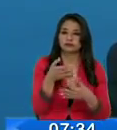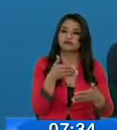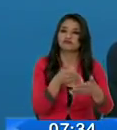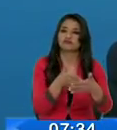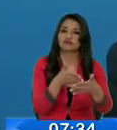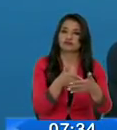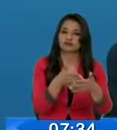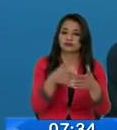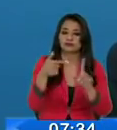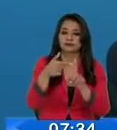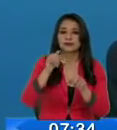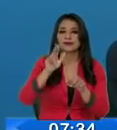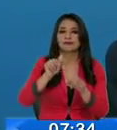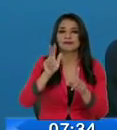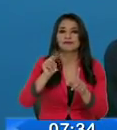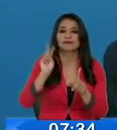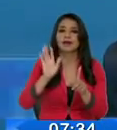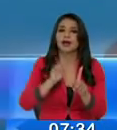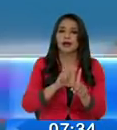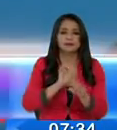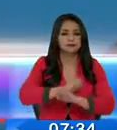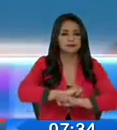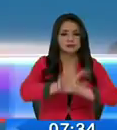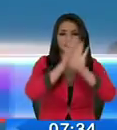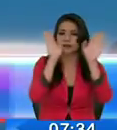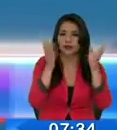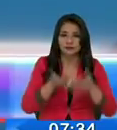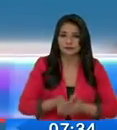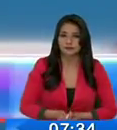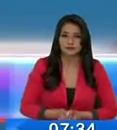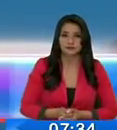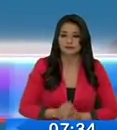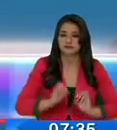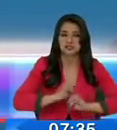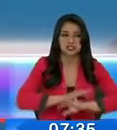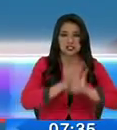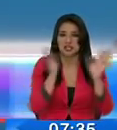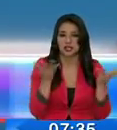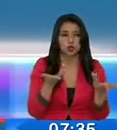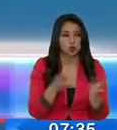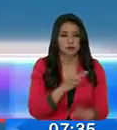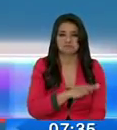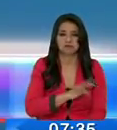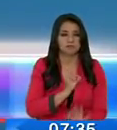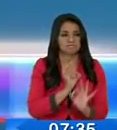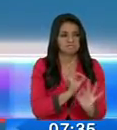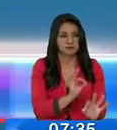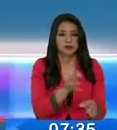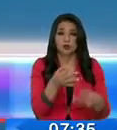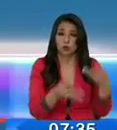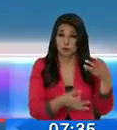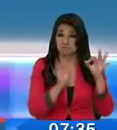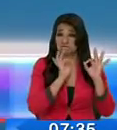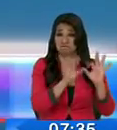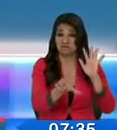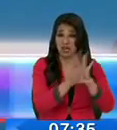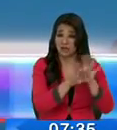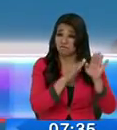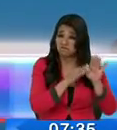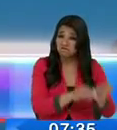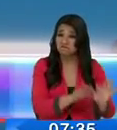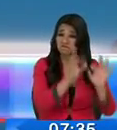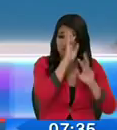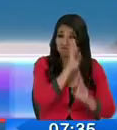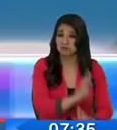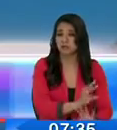señor Espinel es clarísimo un acto de amoralidad. No hay una práctica jurídica clara respecto